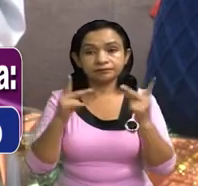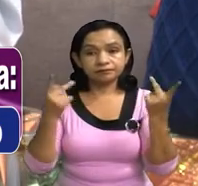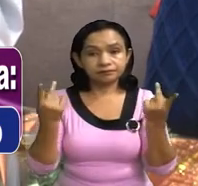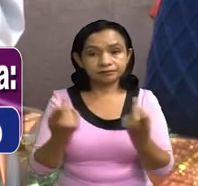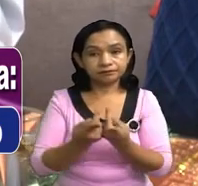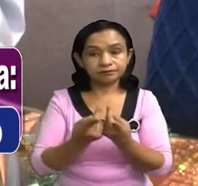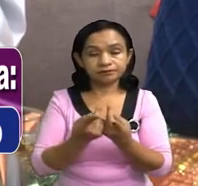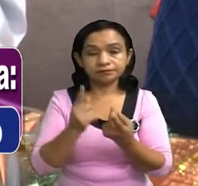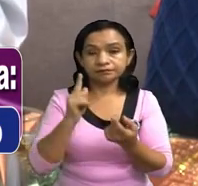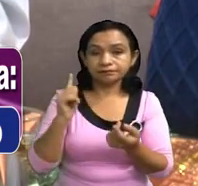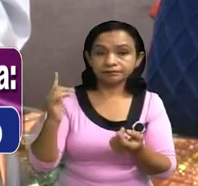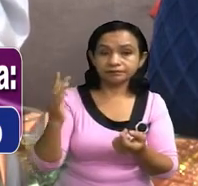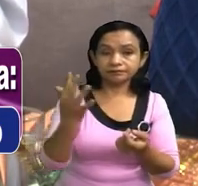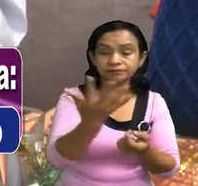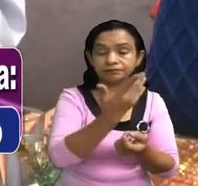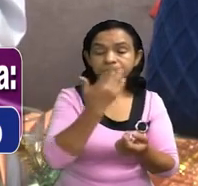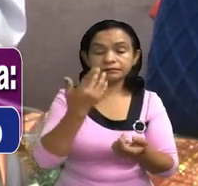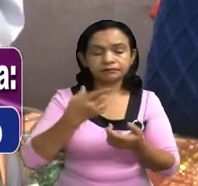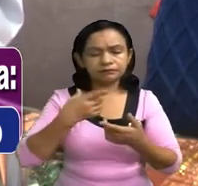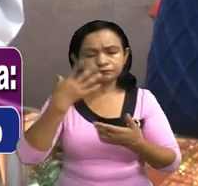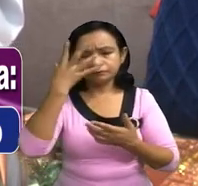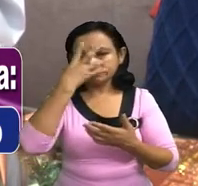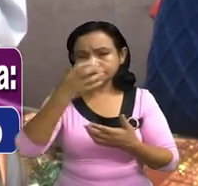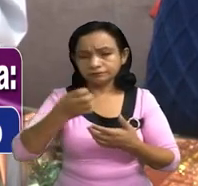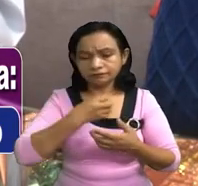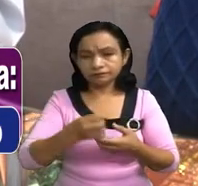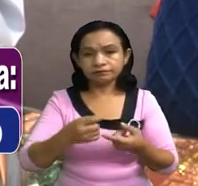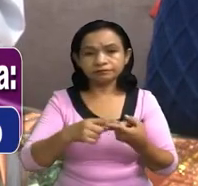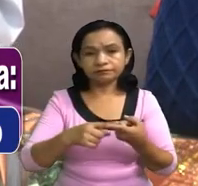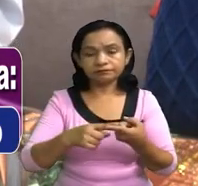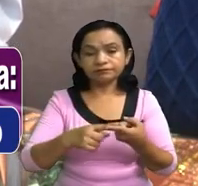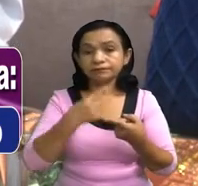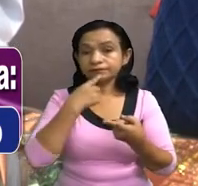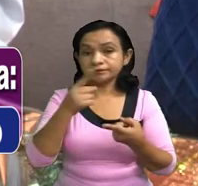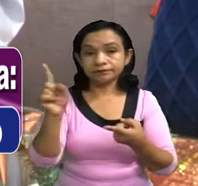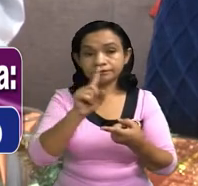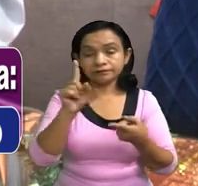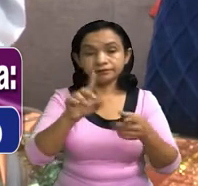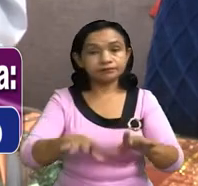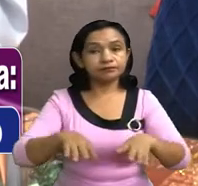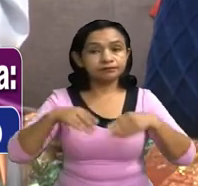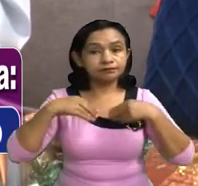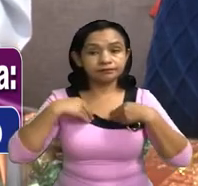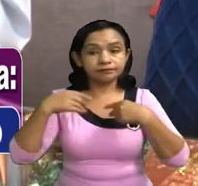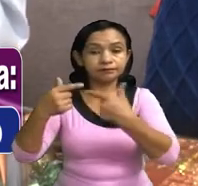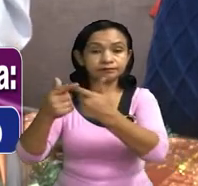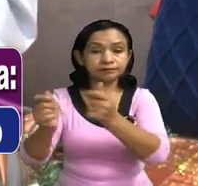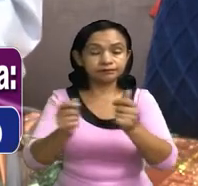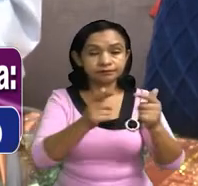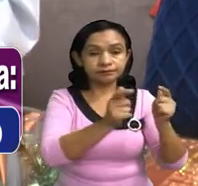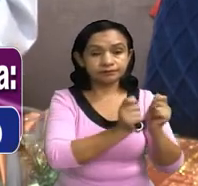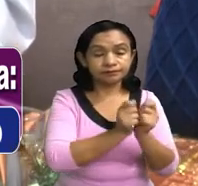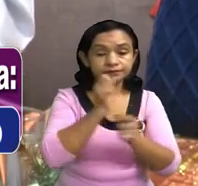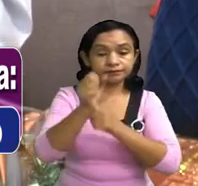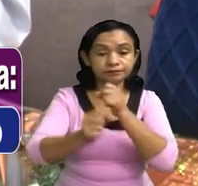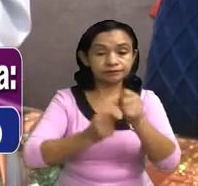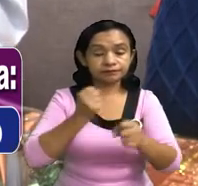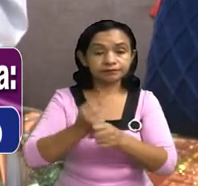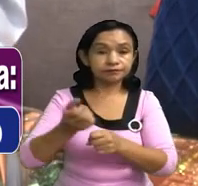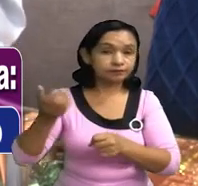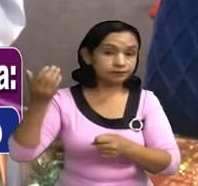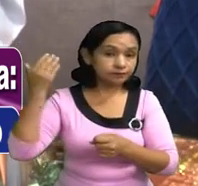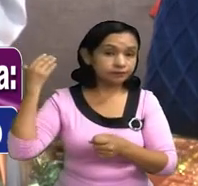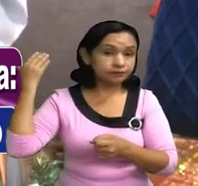nosotros mostramos nuestra justa indignación y rechazamos la manipulación de esos sectores que desde el año pasado han